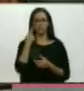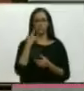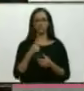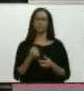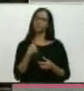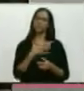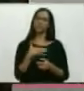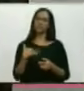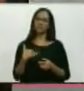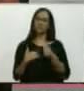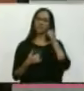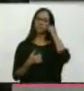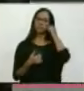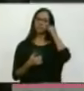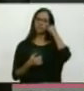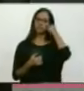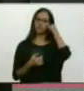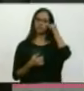yo quisiera,